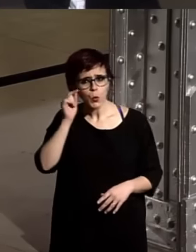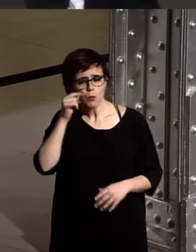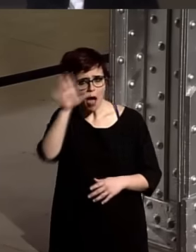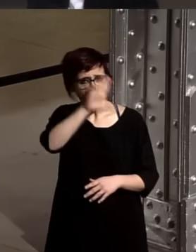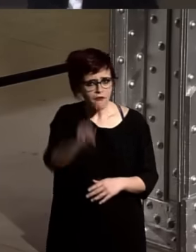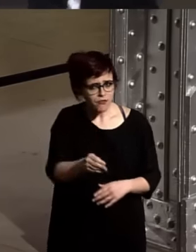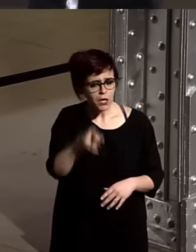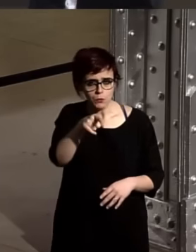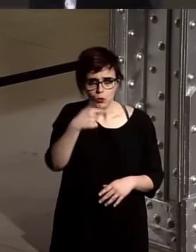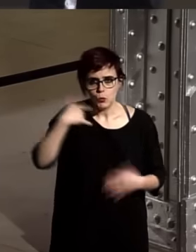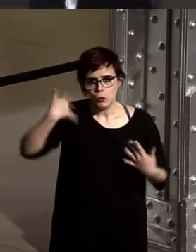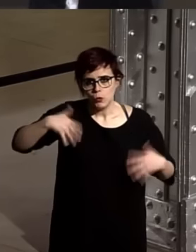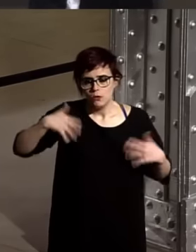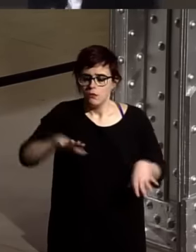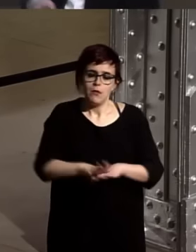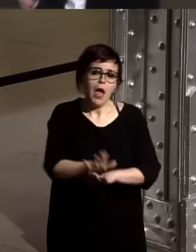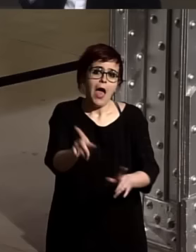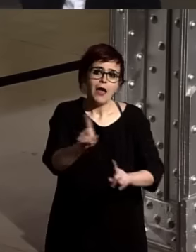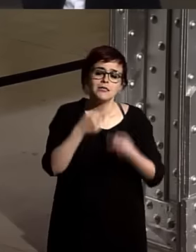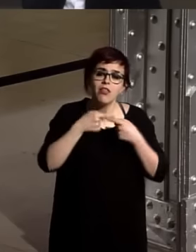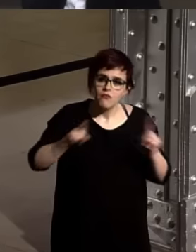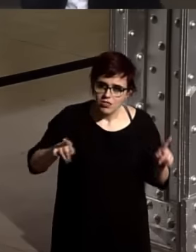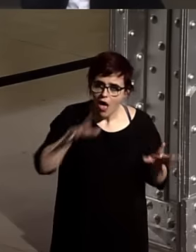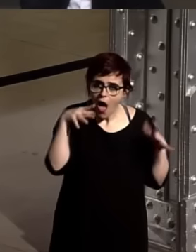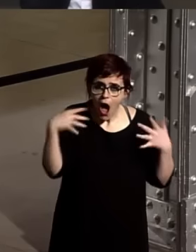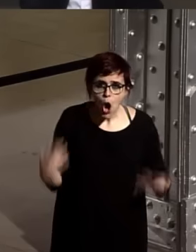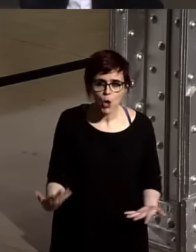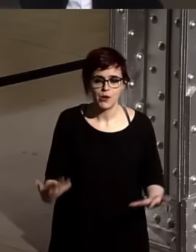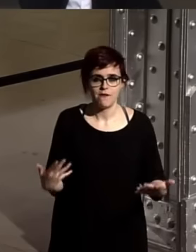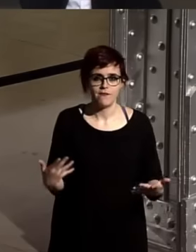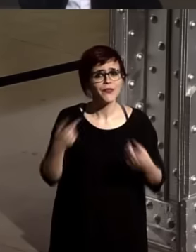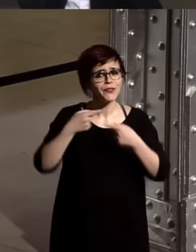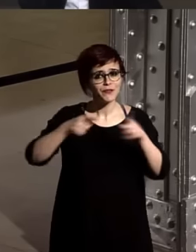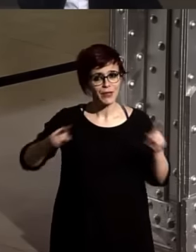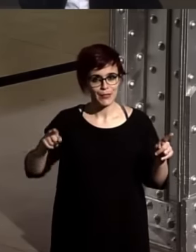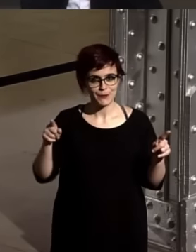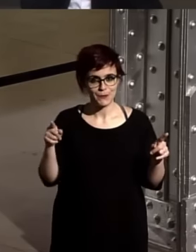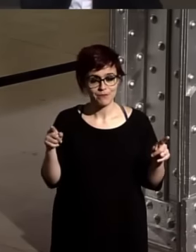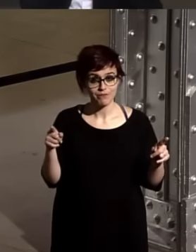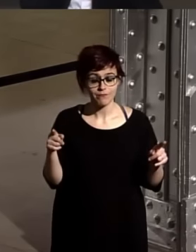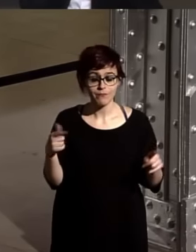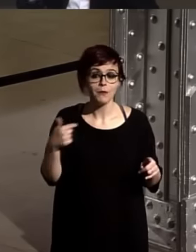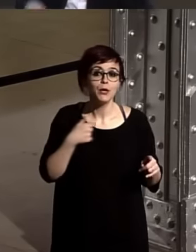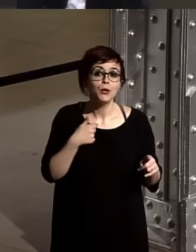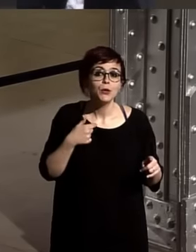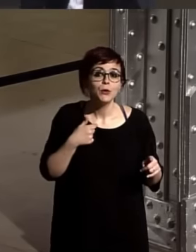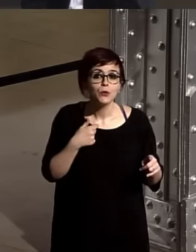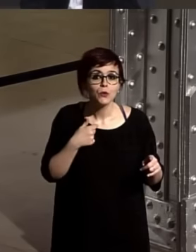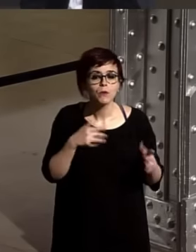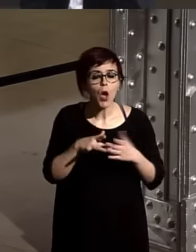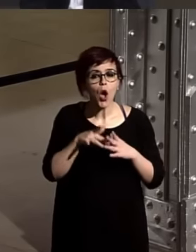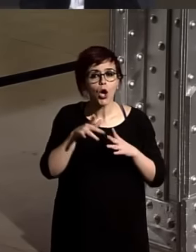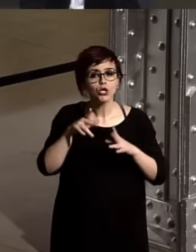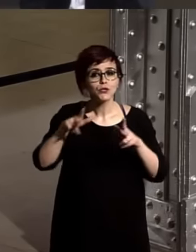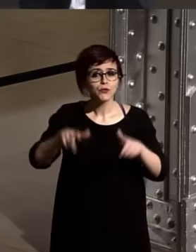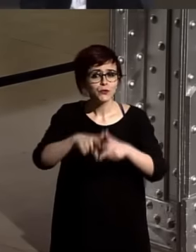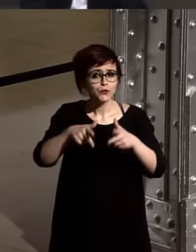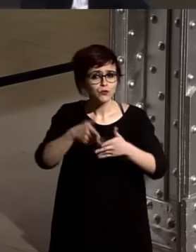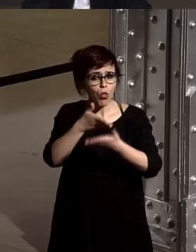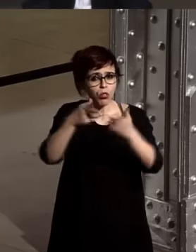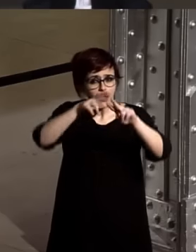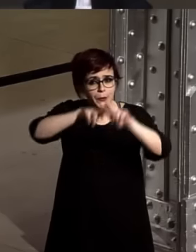no pero no en el presente No las generaciones actuales yo en fin haciendo una sociológico Me parece que